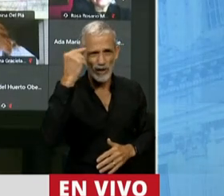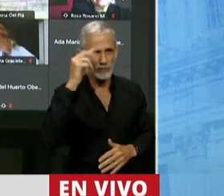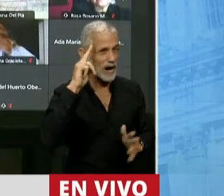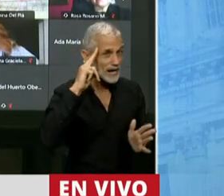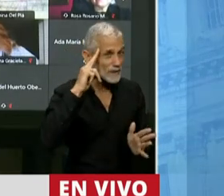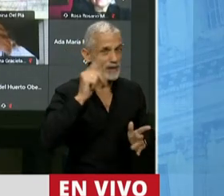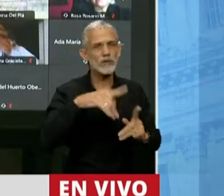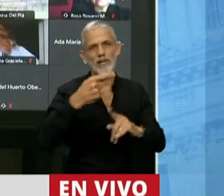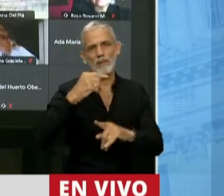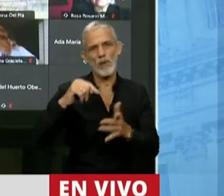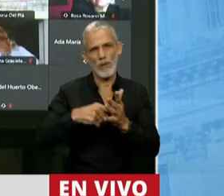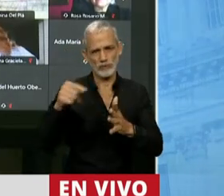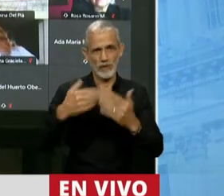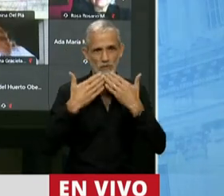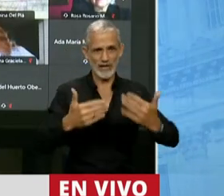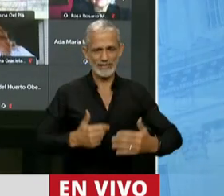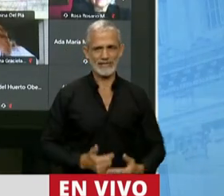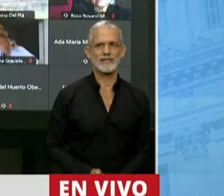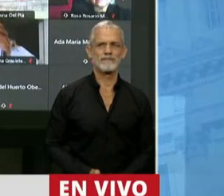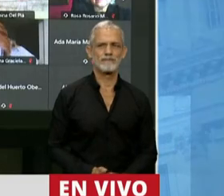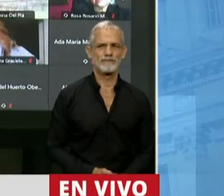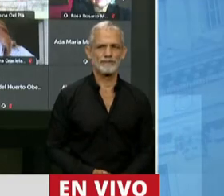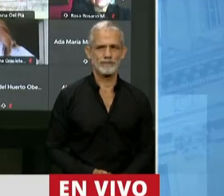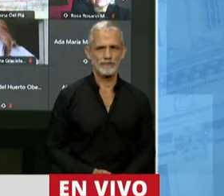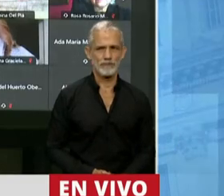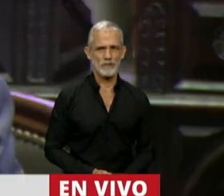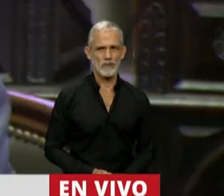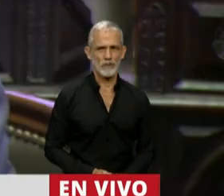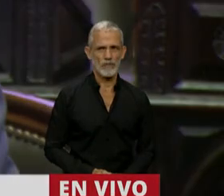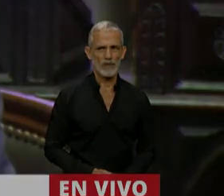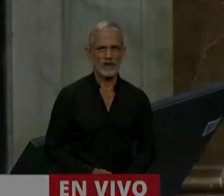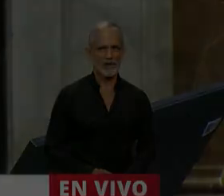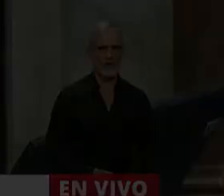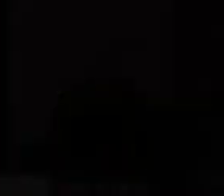Gobierno de la Ciudad de Buenos Aires. Gracias, Presidente. Muchas gracias, señor diputado.